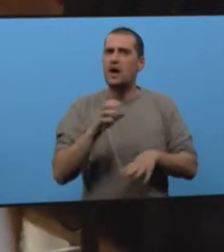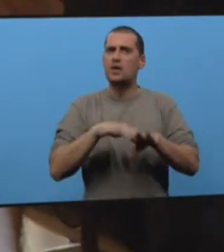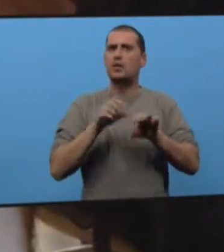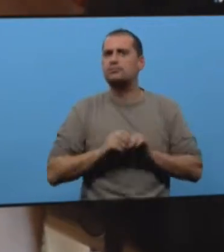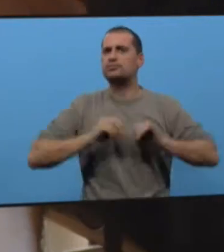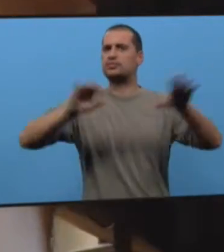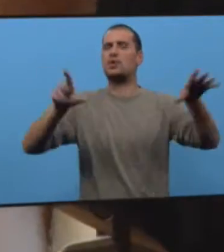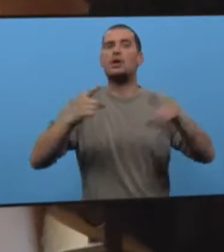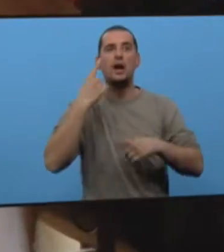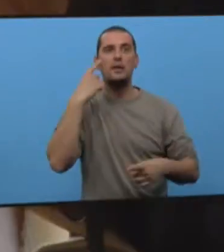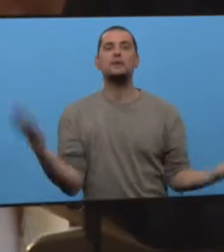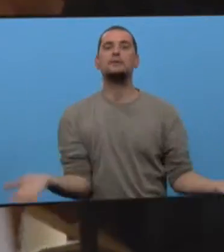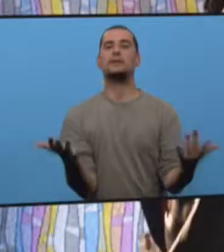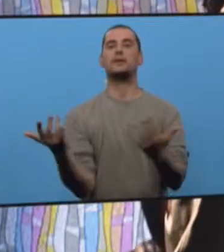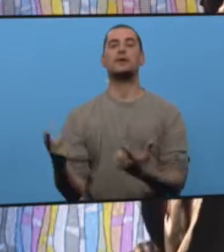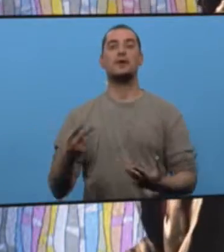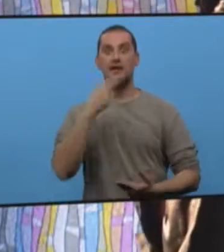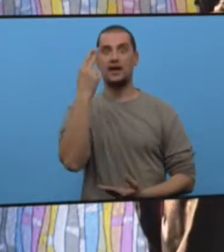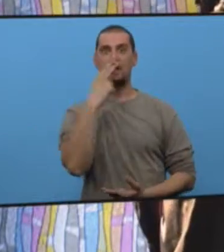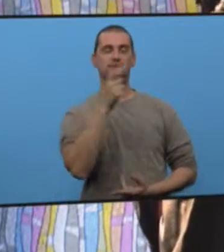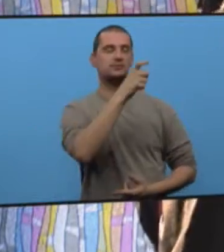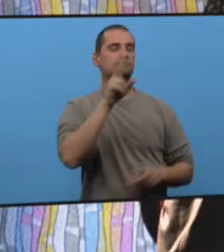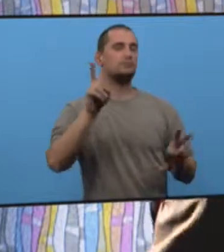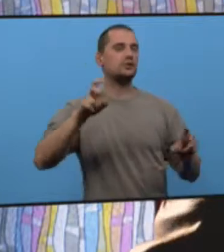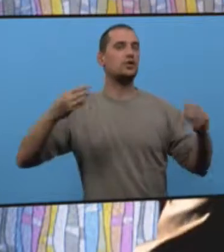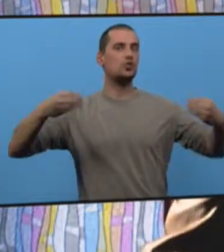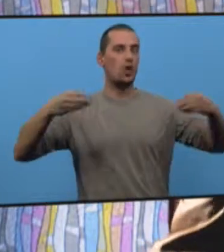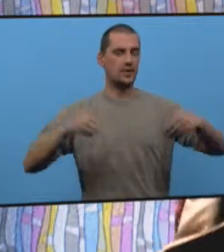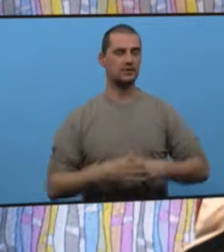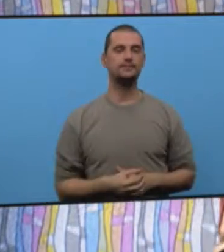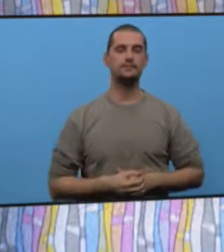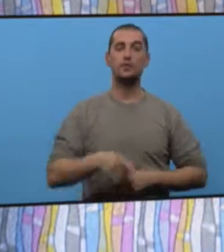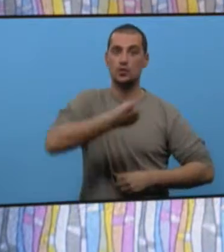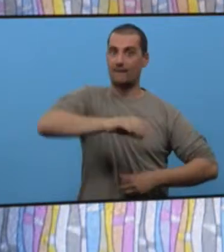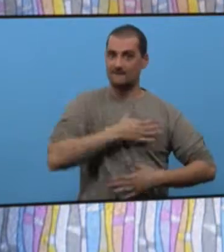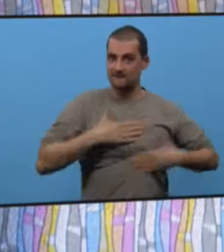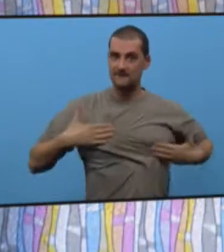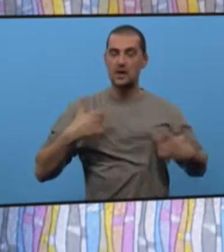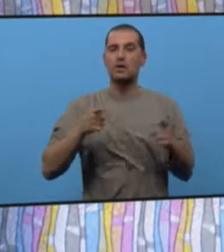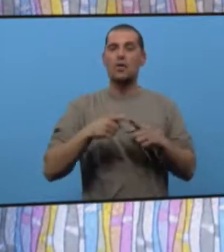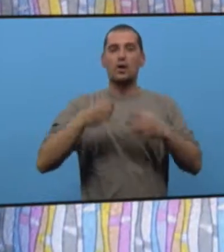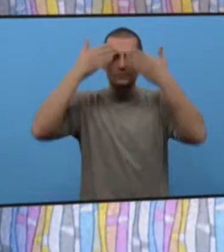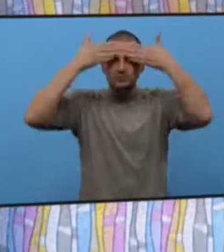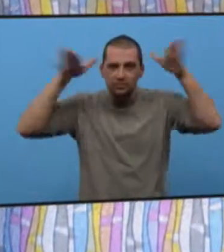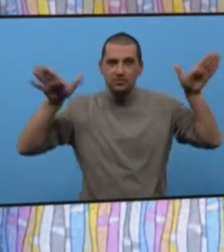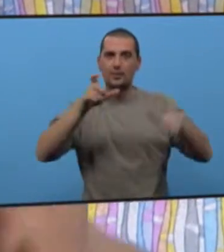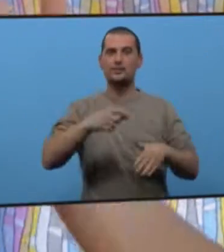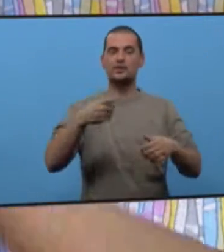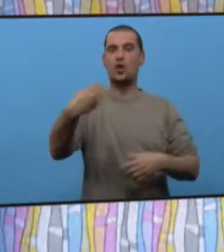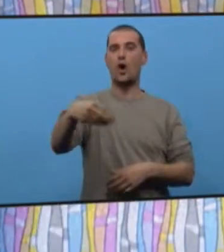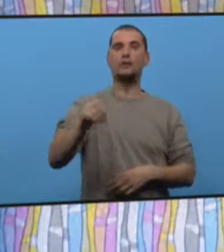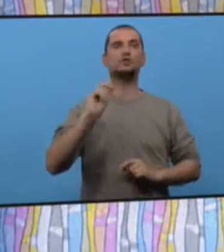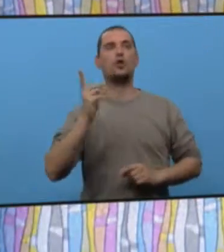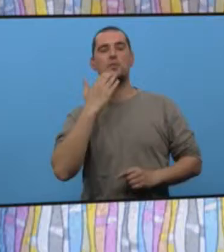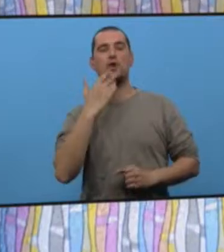pretende espertar o interese das novas xeracións. Que é o que pretendemos tamén, que a xente nova se abra a outras fronteiras musicais, non só o que